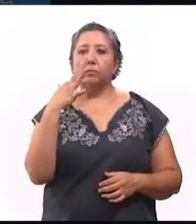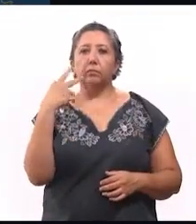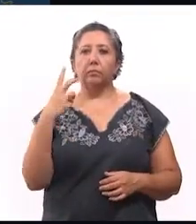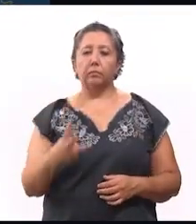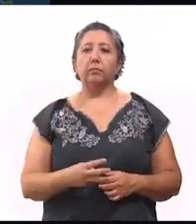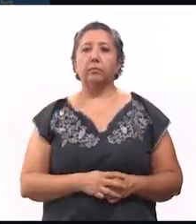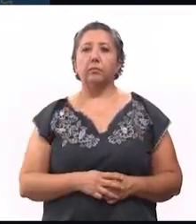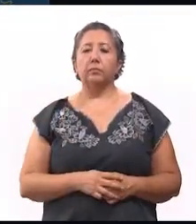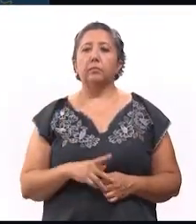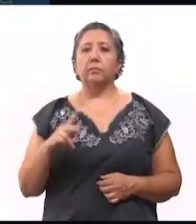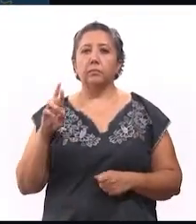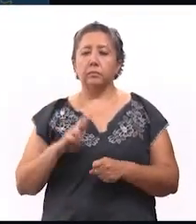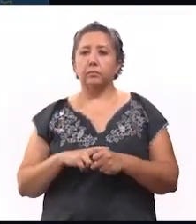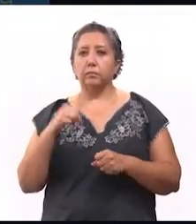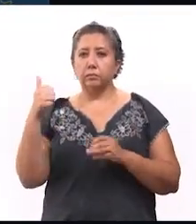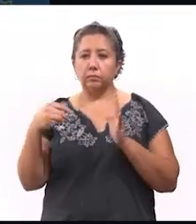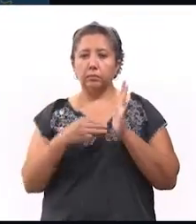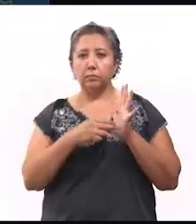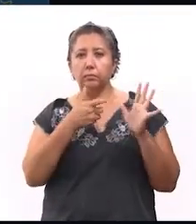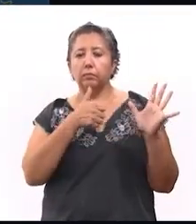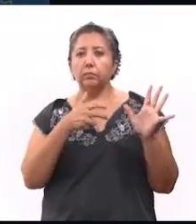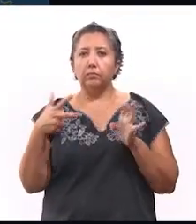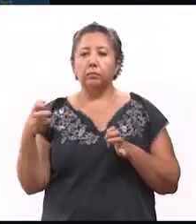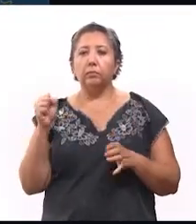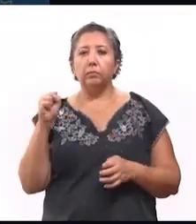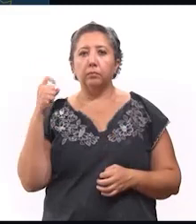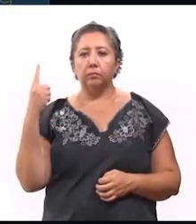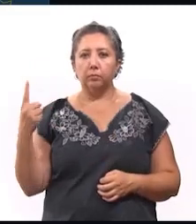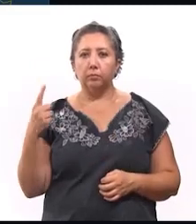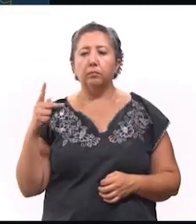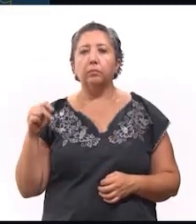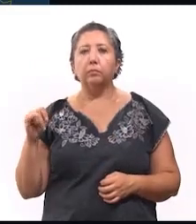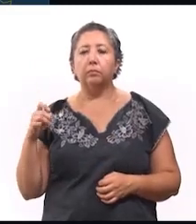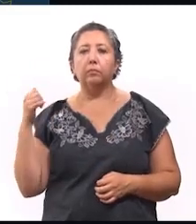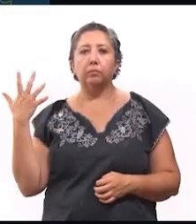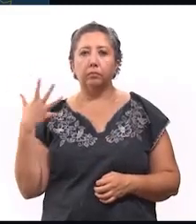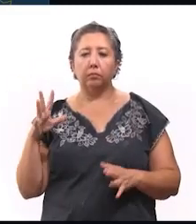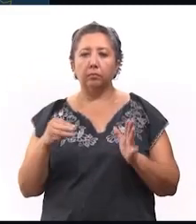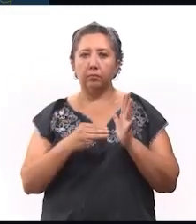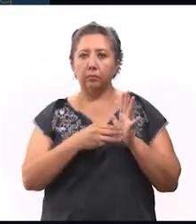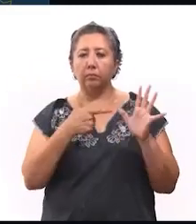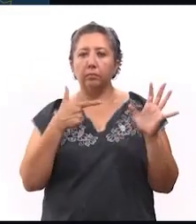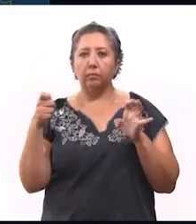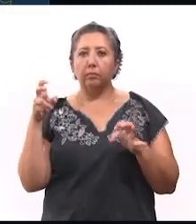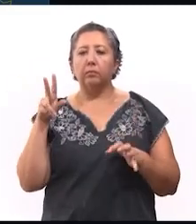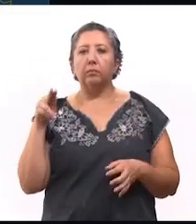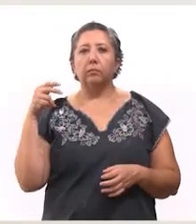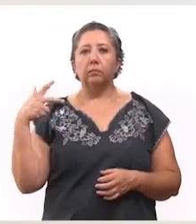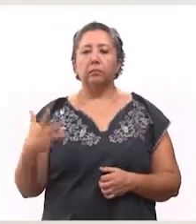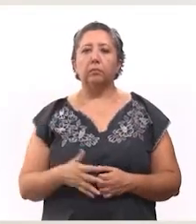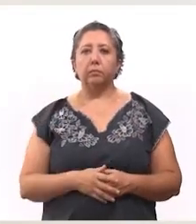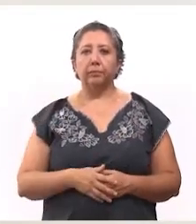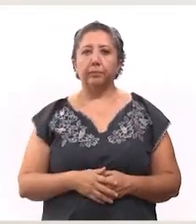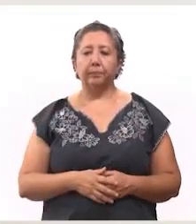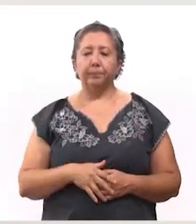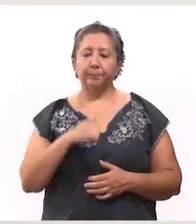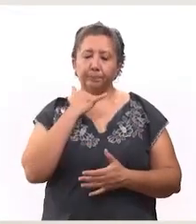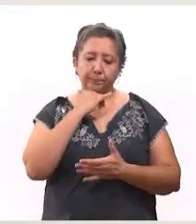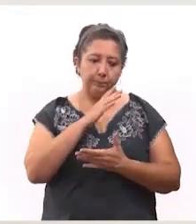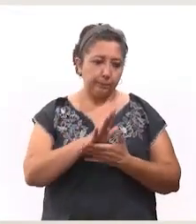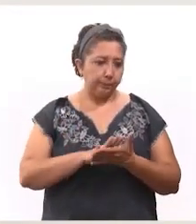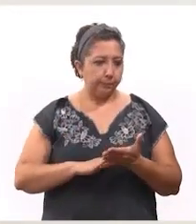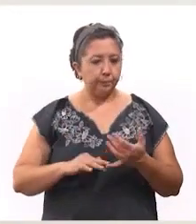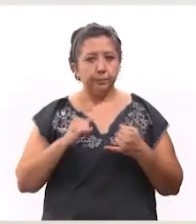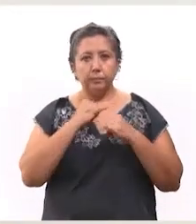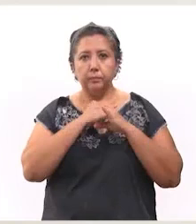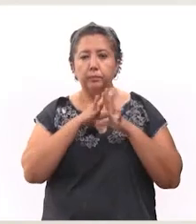4.253, en la zona sur 6.861 y en la zona poniente 10.788. Lamentablemente